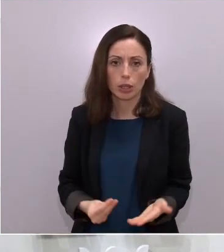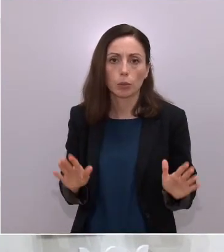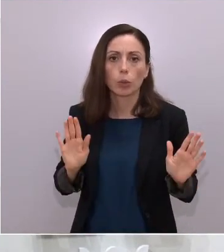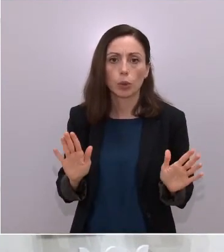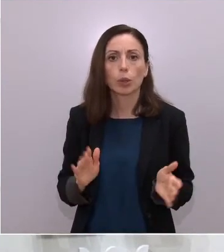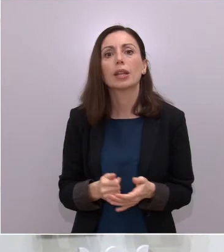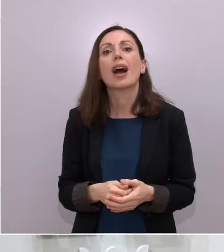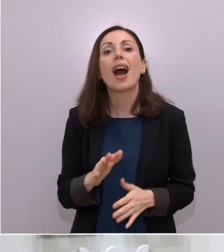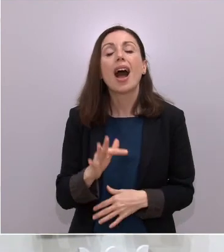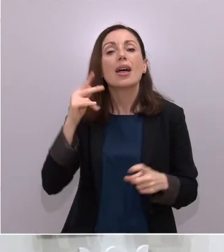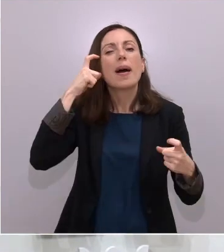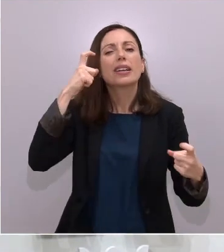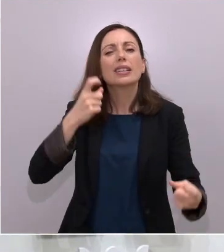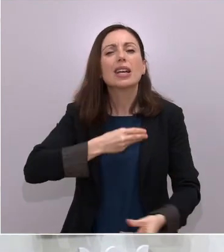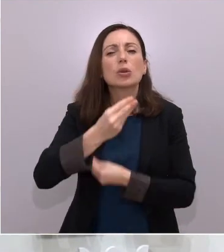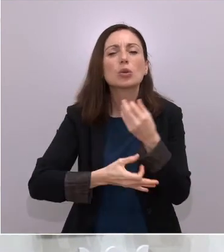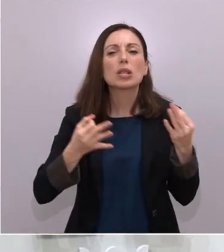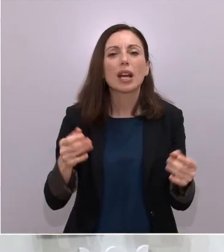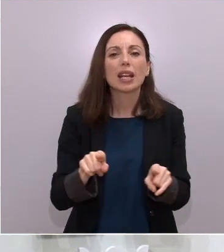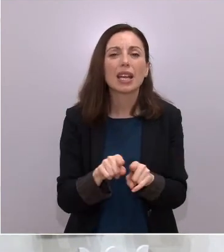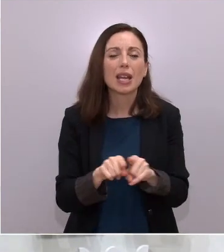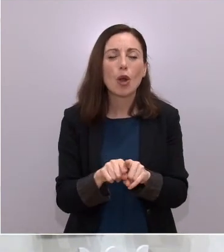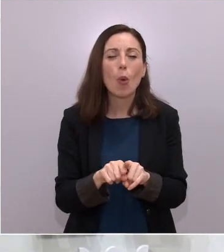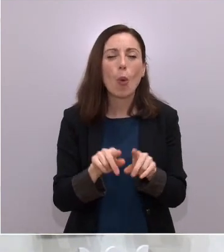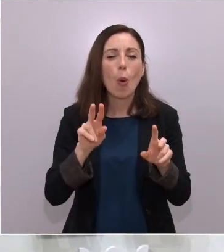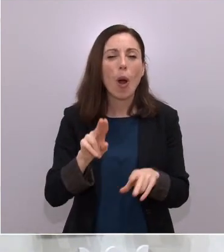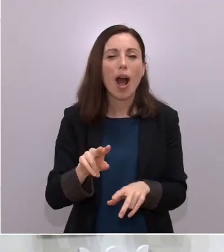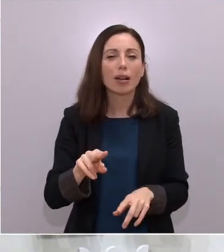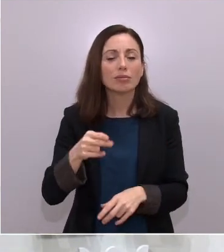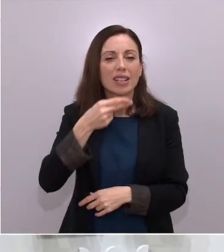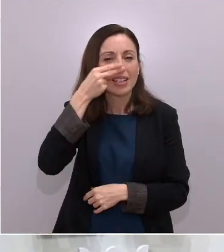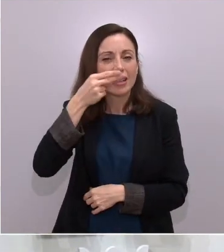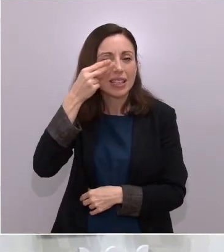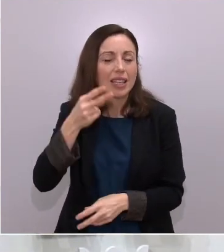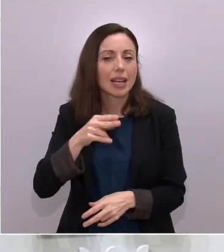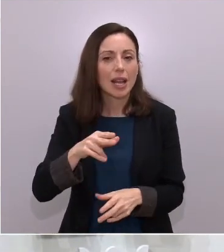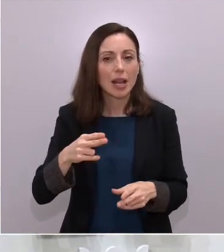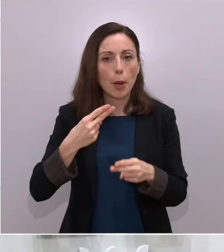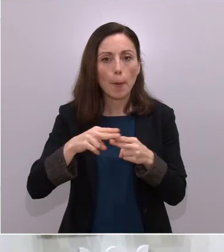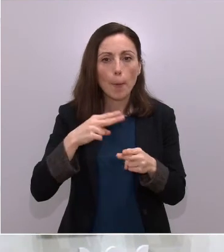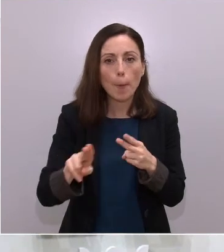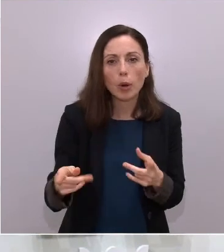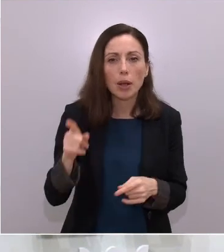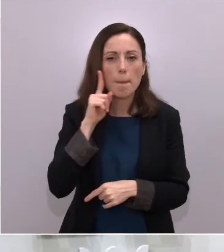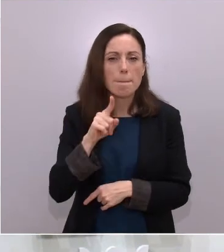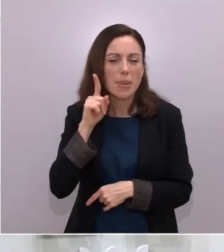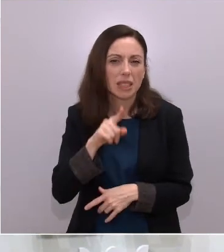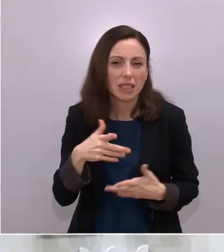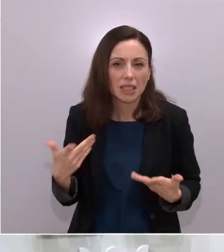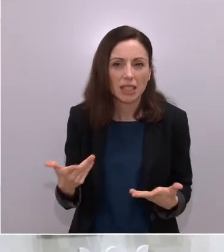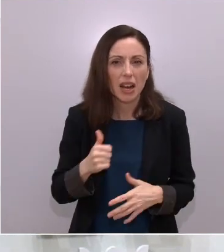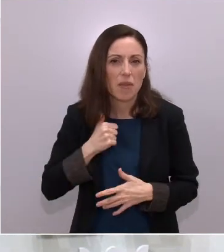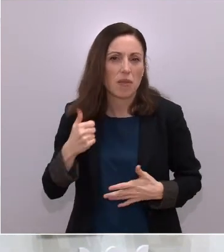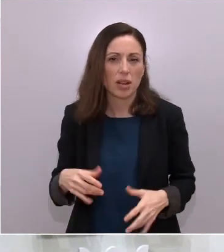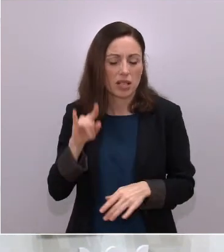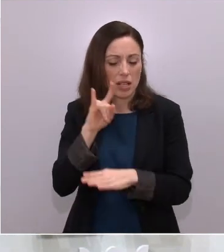e intentan utilizar y sacar rédito político de bulos, de burdas mentiras y de